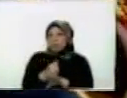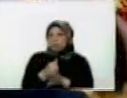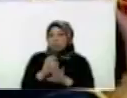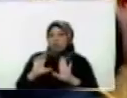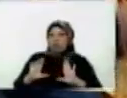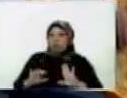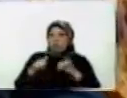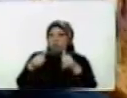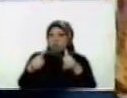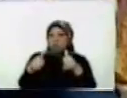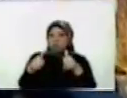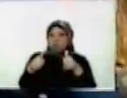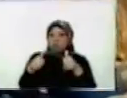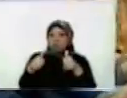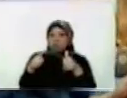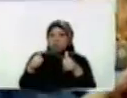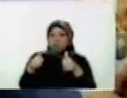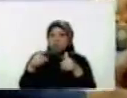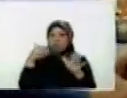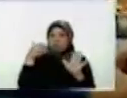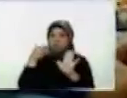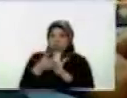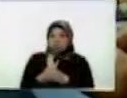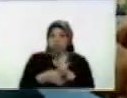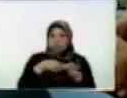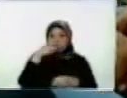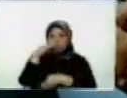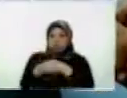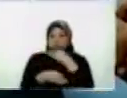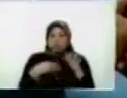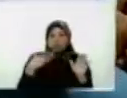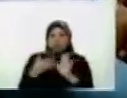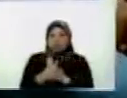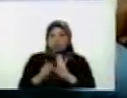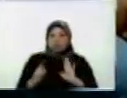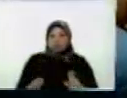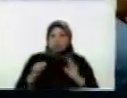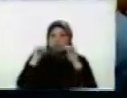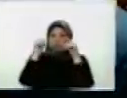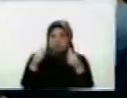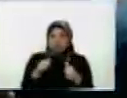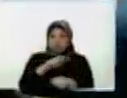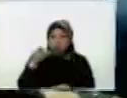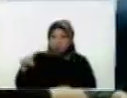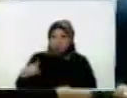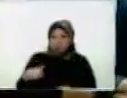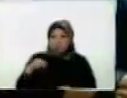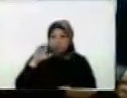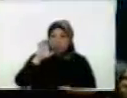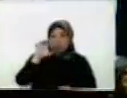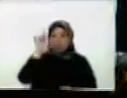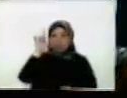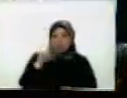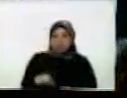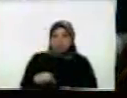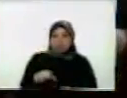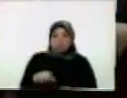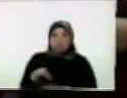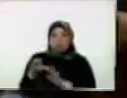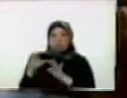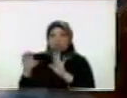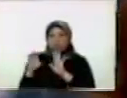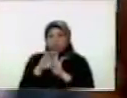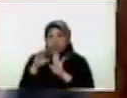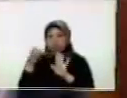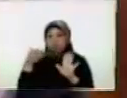nos indican no solamente sobre qué base vamos a construir nuestra patria, sino que además la Constitución nos indica